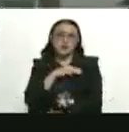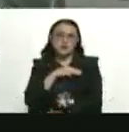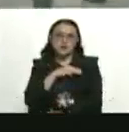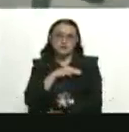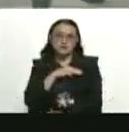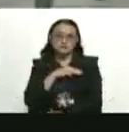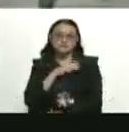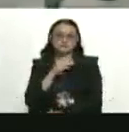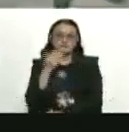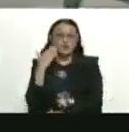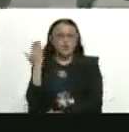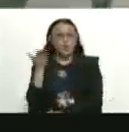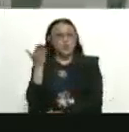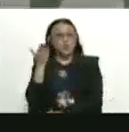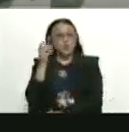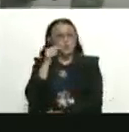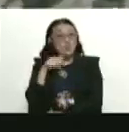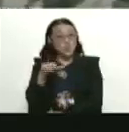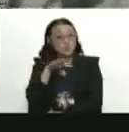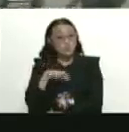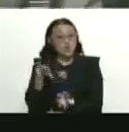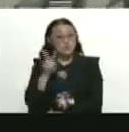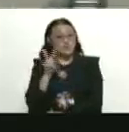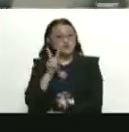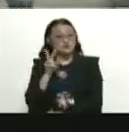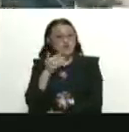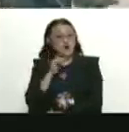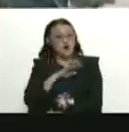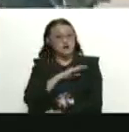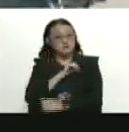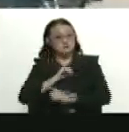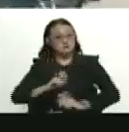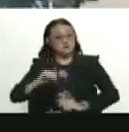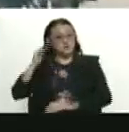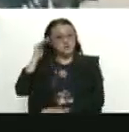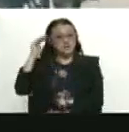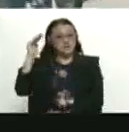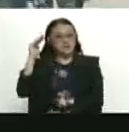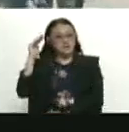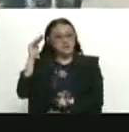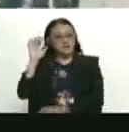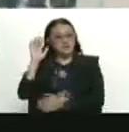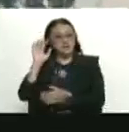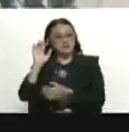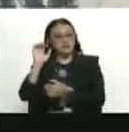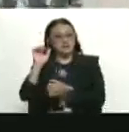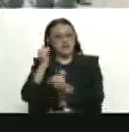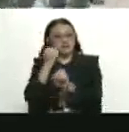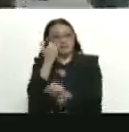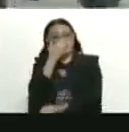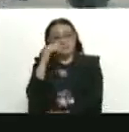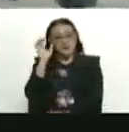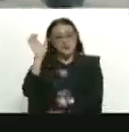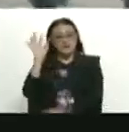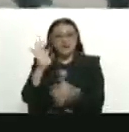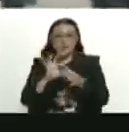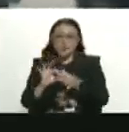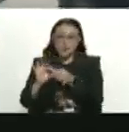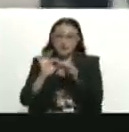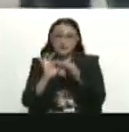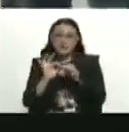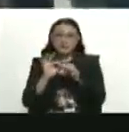es motivo de orgullo para el pueblo venezolano, que cuenta con una Fuerza Armada Nacional Bolivariana antiimperialista, unida, patriota